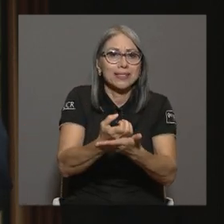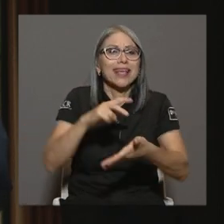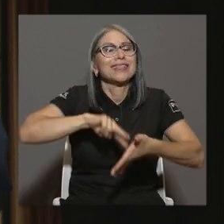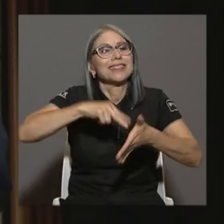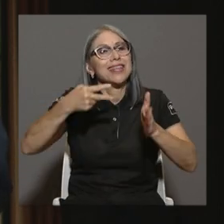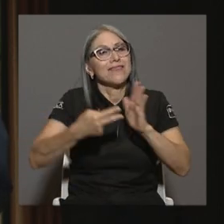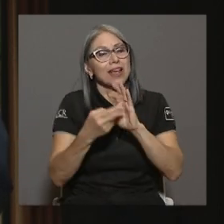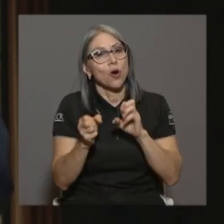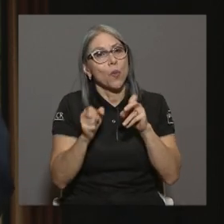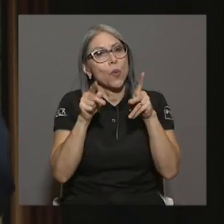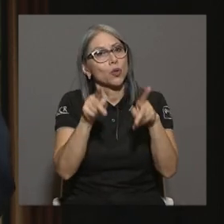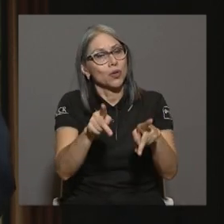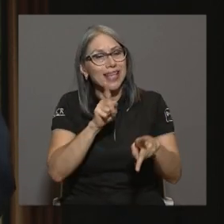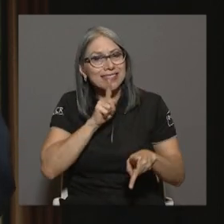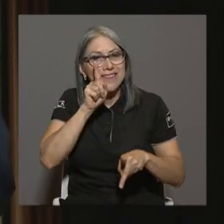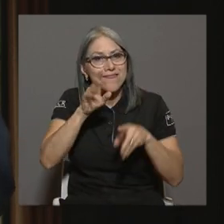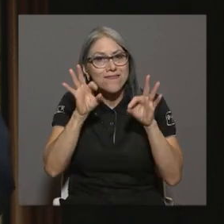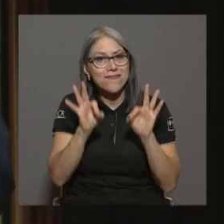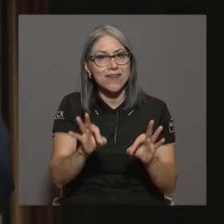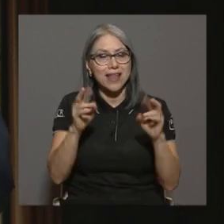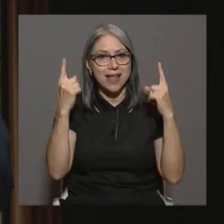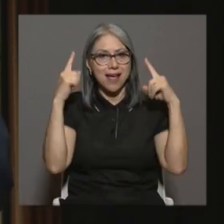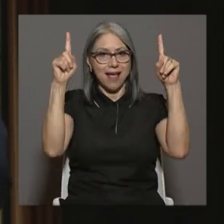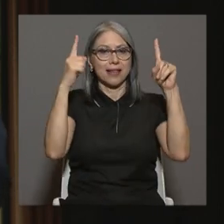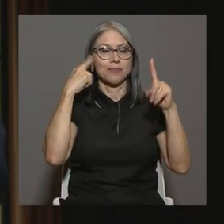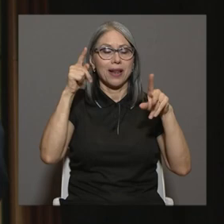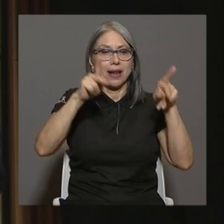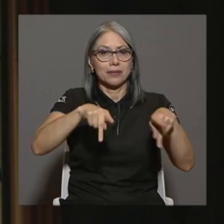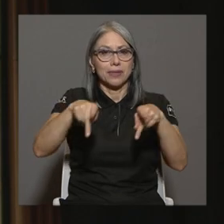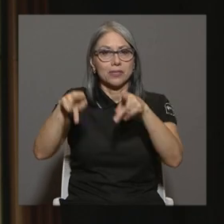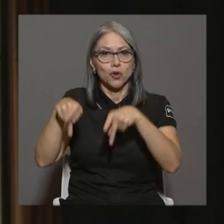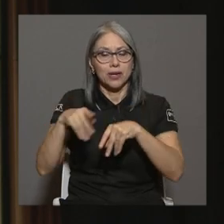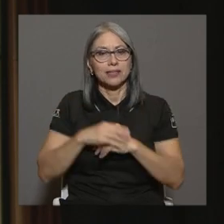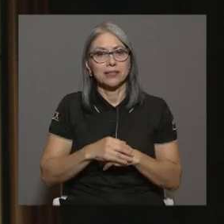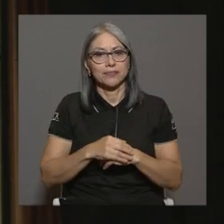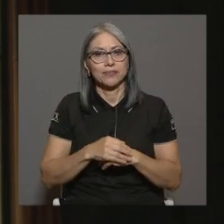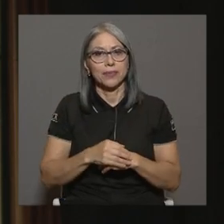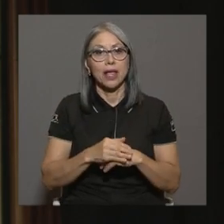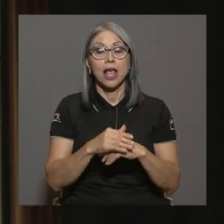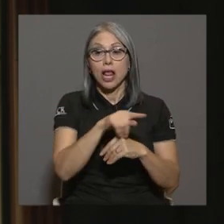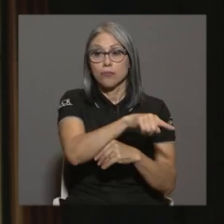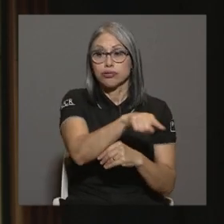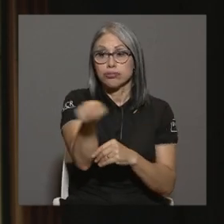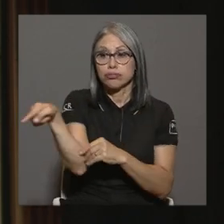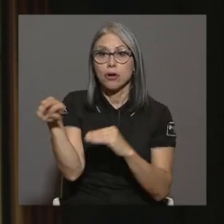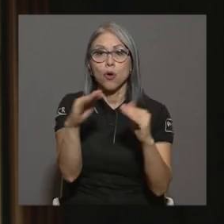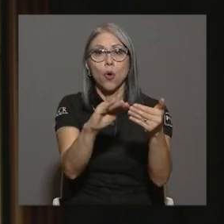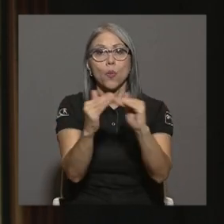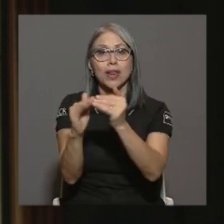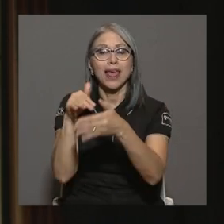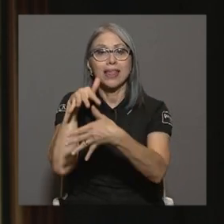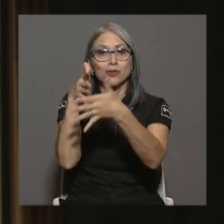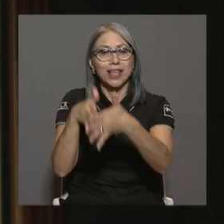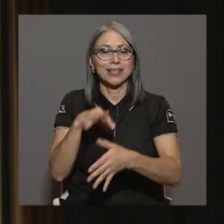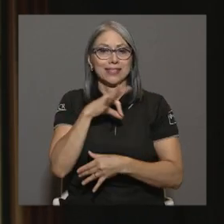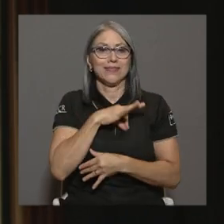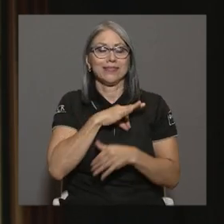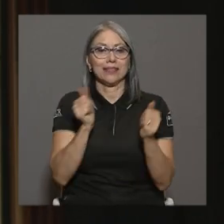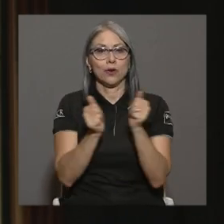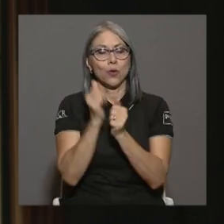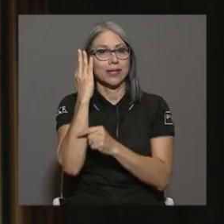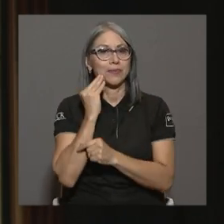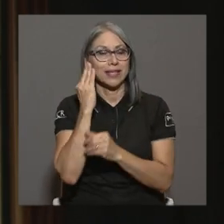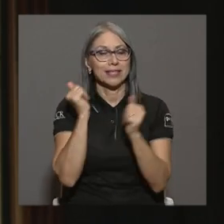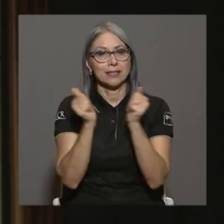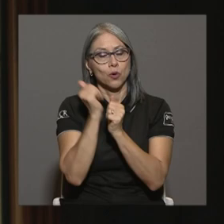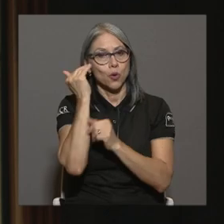oportunidades tangibles para las personas. Es la comunidad estudiantil la que se beneficia con experiencias y conocimientos